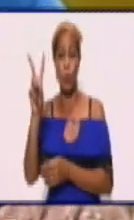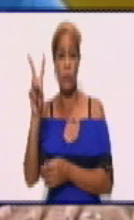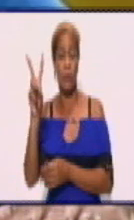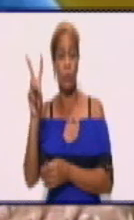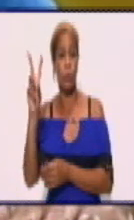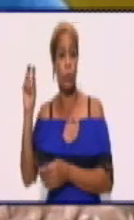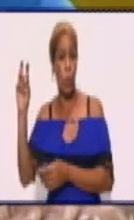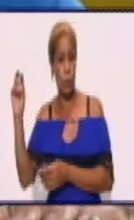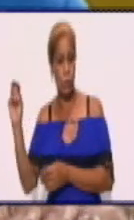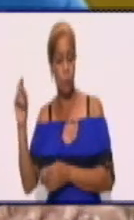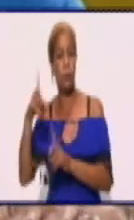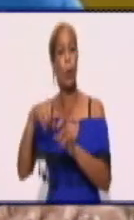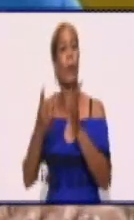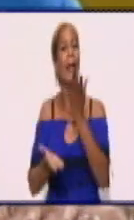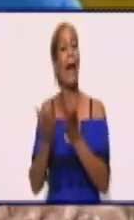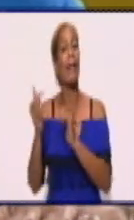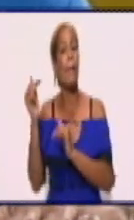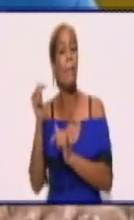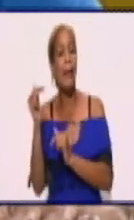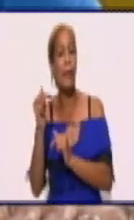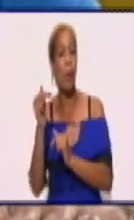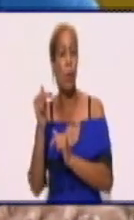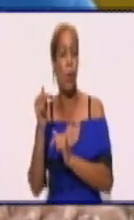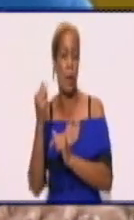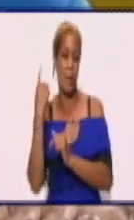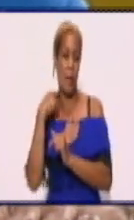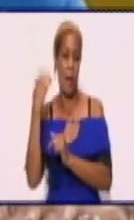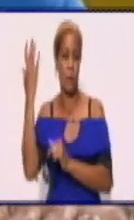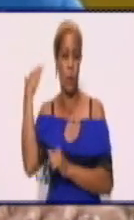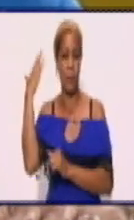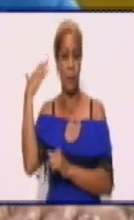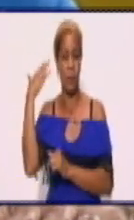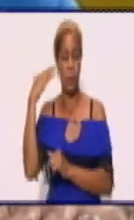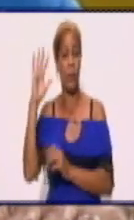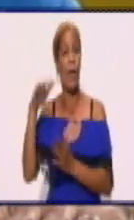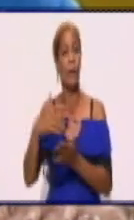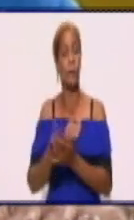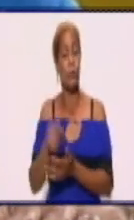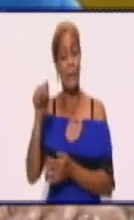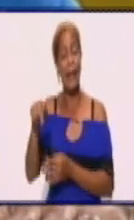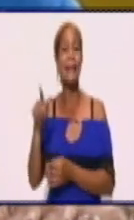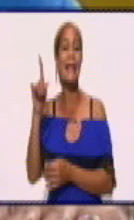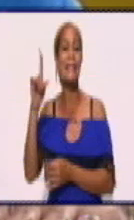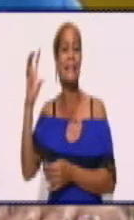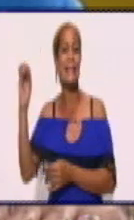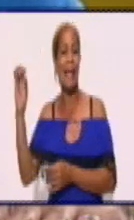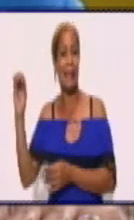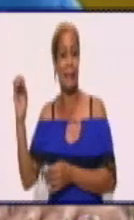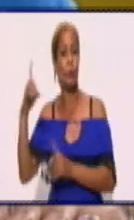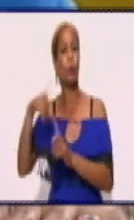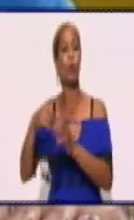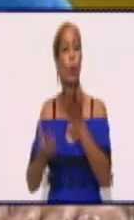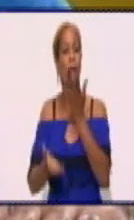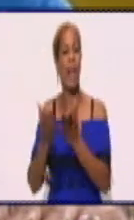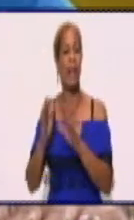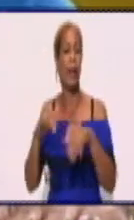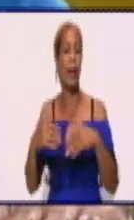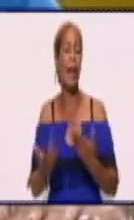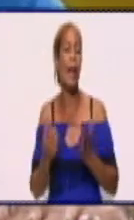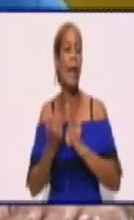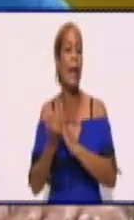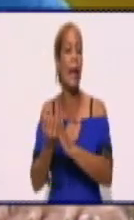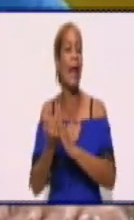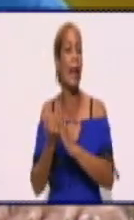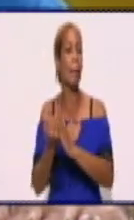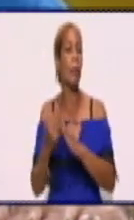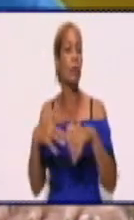capacidad productiva que tienen nuestras industrias. Y estas 100 toneladas que hemos estado produciendo ha sido con el apoyo de las máximas autoridades del partido y